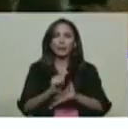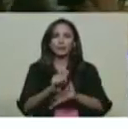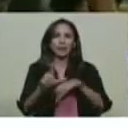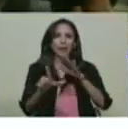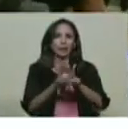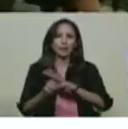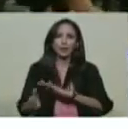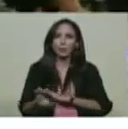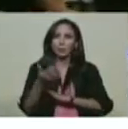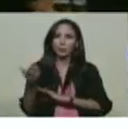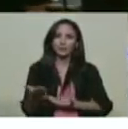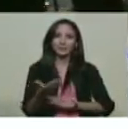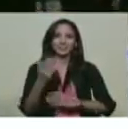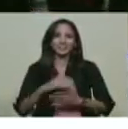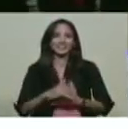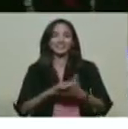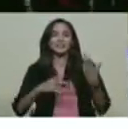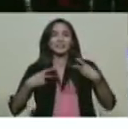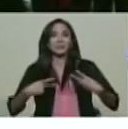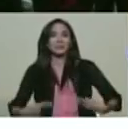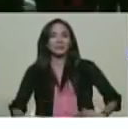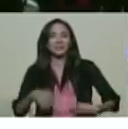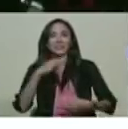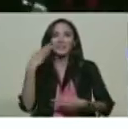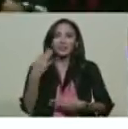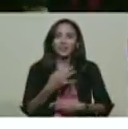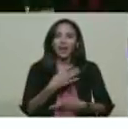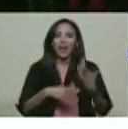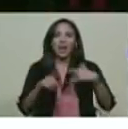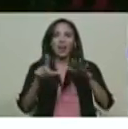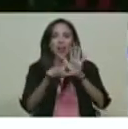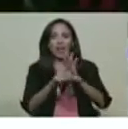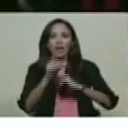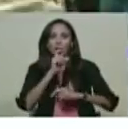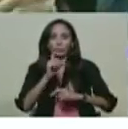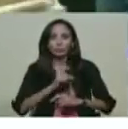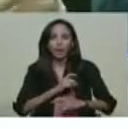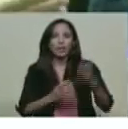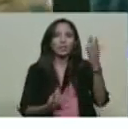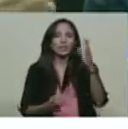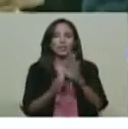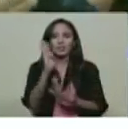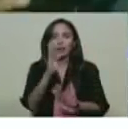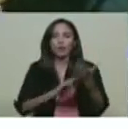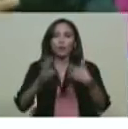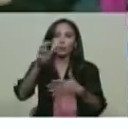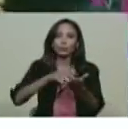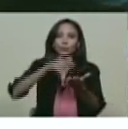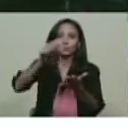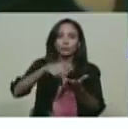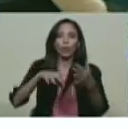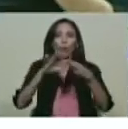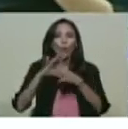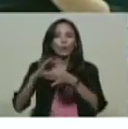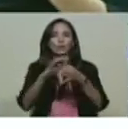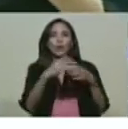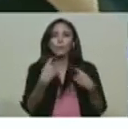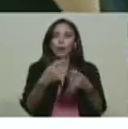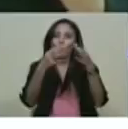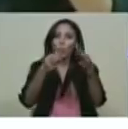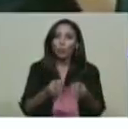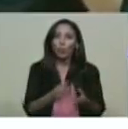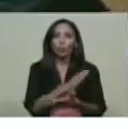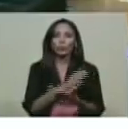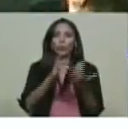fundamentales para la vida, la ley de la verdad, la ley contra el odio, la del desarrollo agrícola, la ley de la unidad tributaria, la ley del